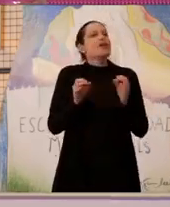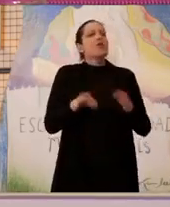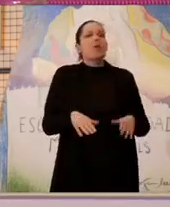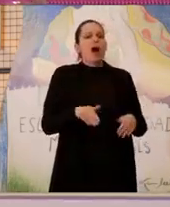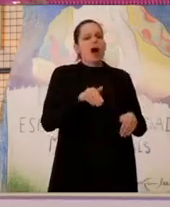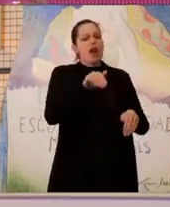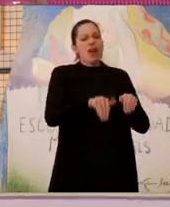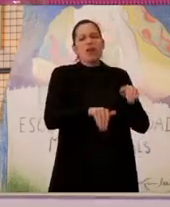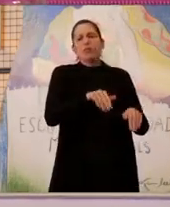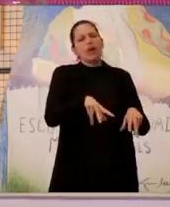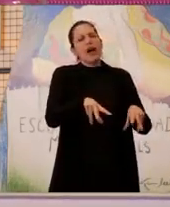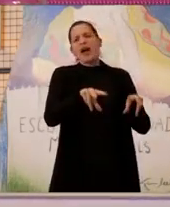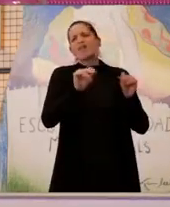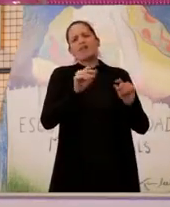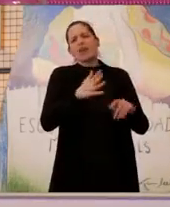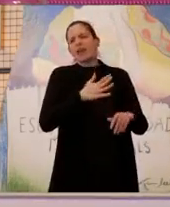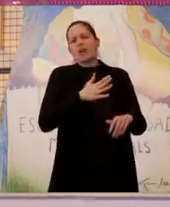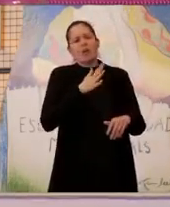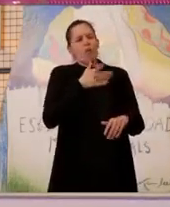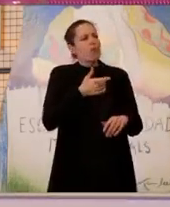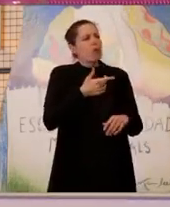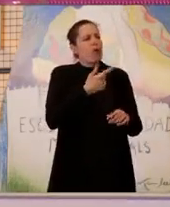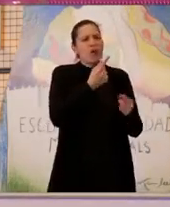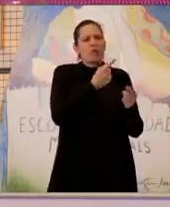salen las opciones que no te han gustado